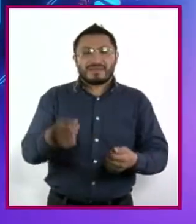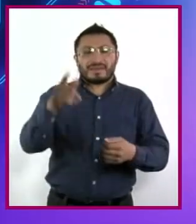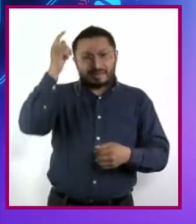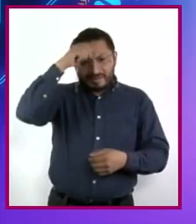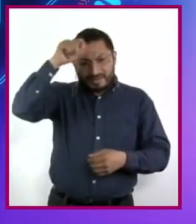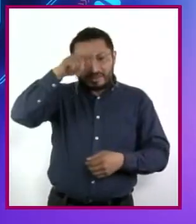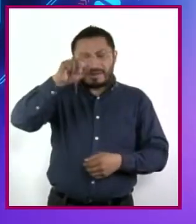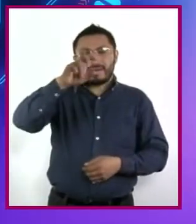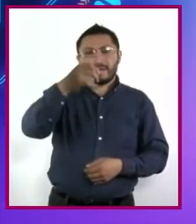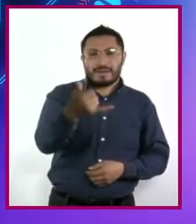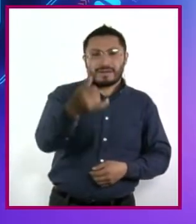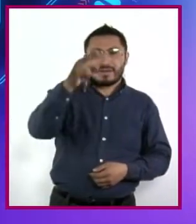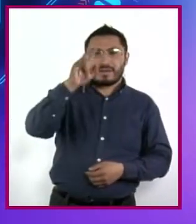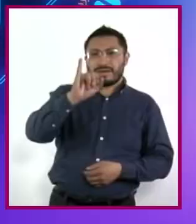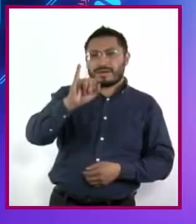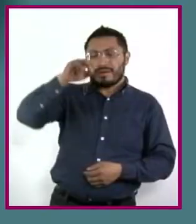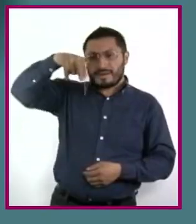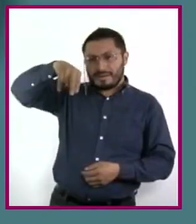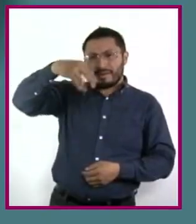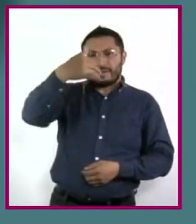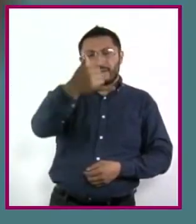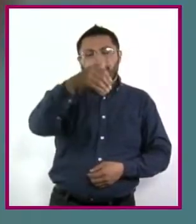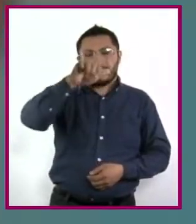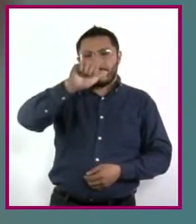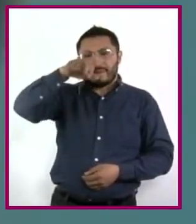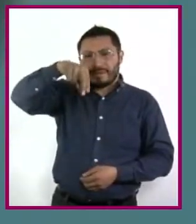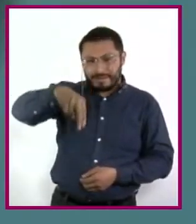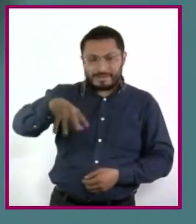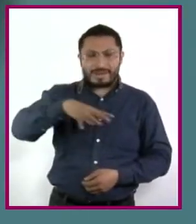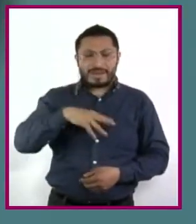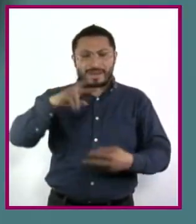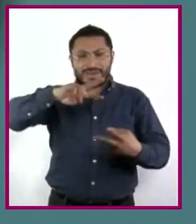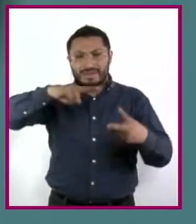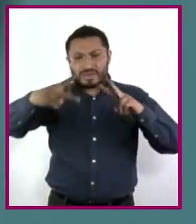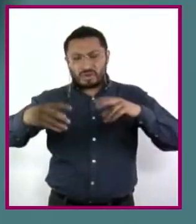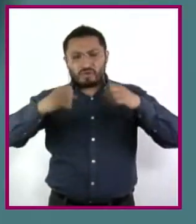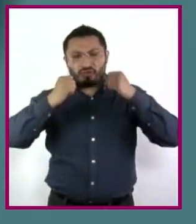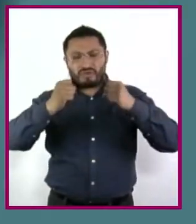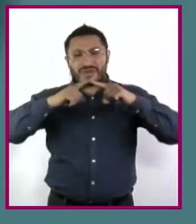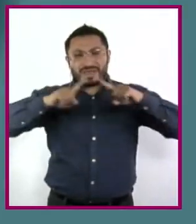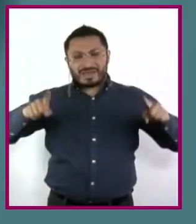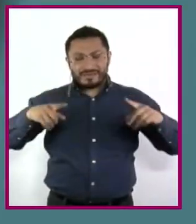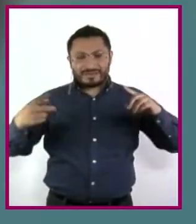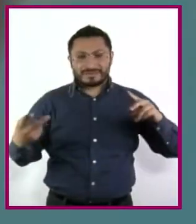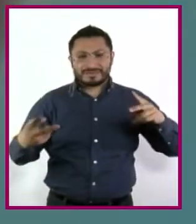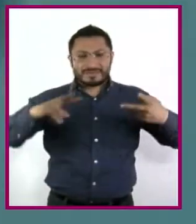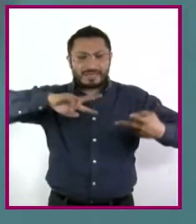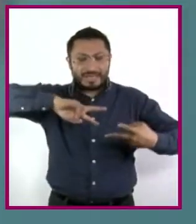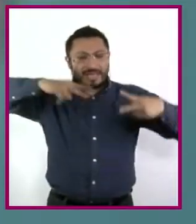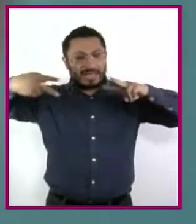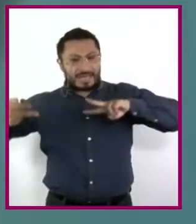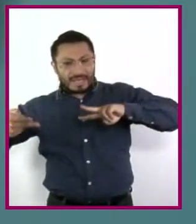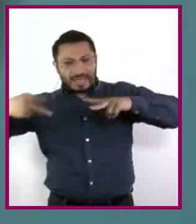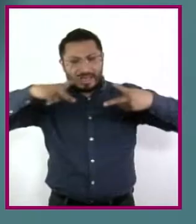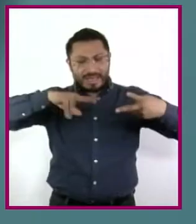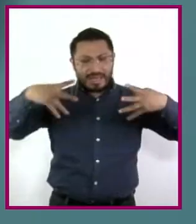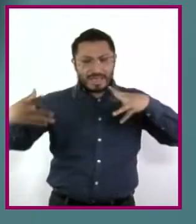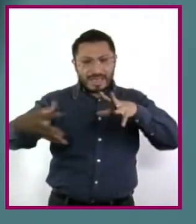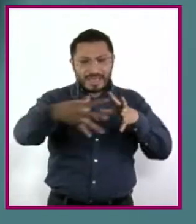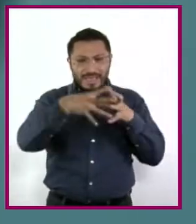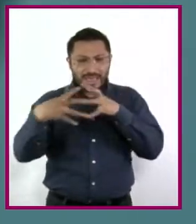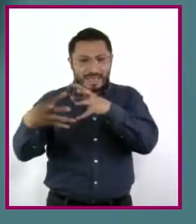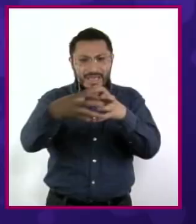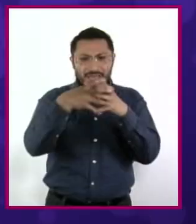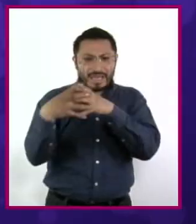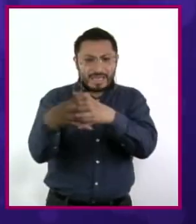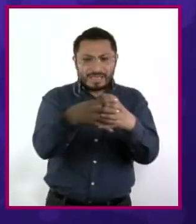yang plantea que todo lo que nos rodea se compone de 2 fuerzas opuestas, que se unifican en armonía para favorecer el movimiento